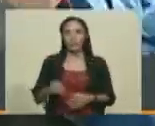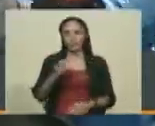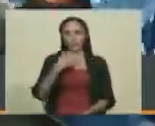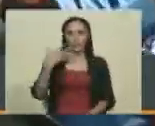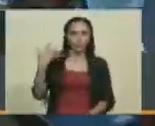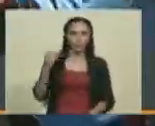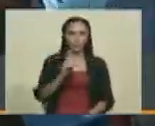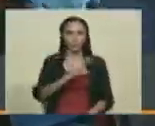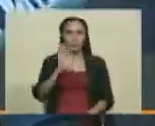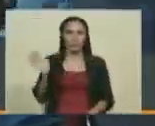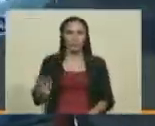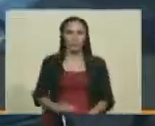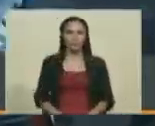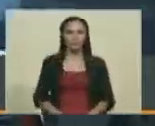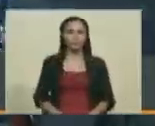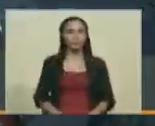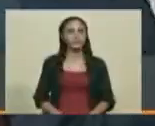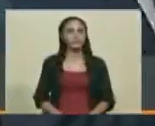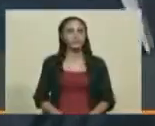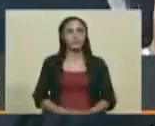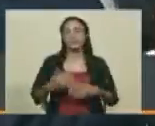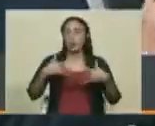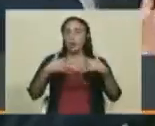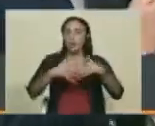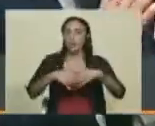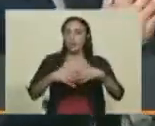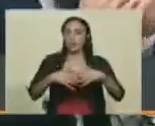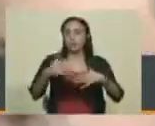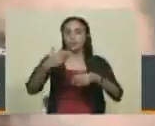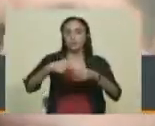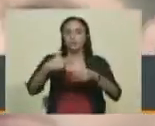orgullosos de ser la industria petrolera de Venezuela.